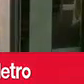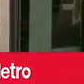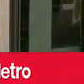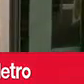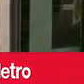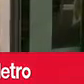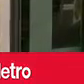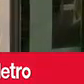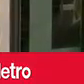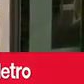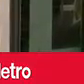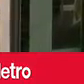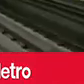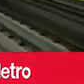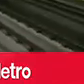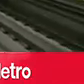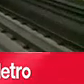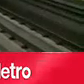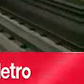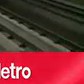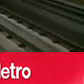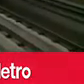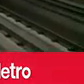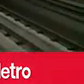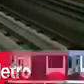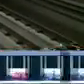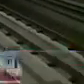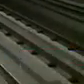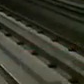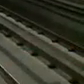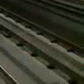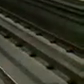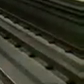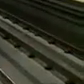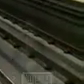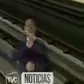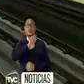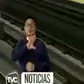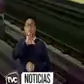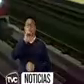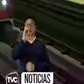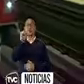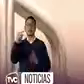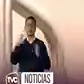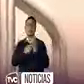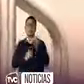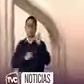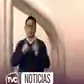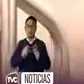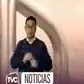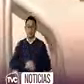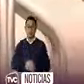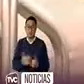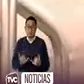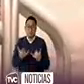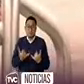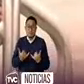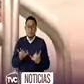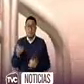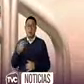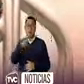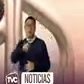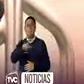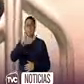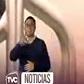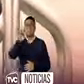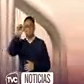las 24 horas del día. Este sistema tiene previsto movilizar a 400.000 personas diarias y aunque por ahora solo usa el